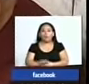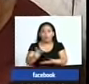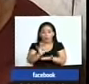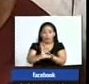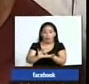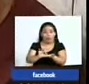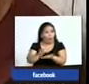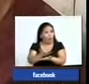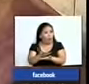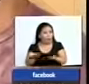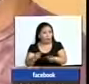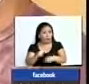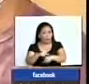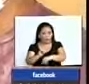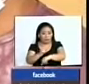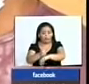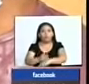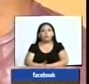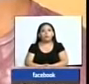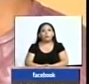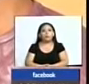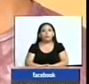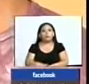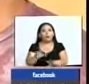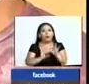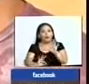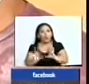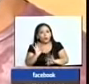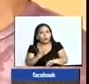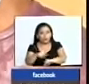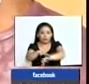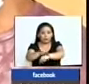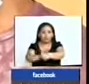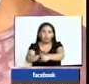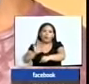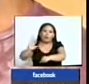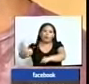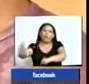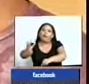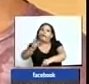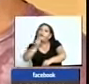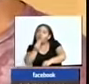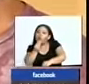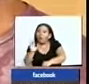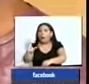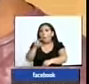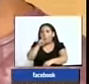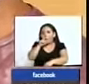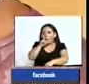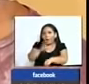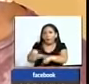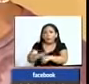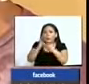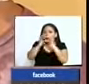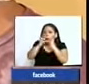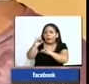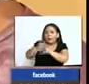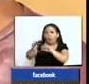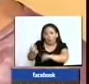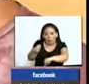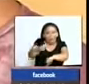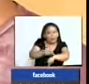Cronómetros de todo. Tienen relojes que tal vez los han usado sus abuelos, luego sus padres, luego se los dan a